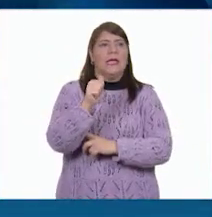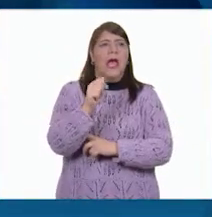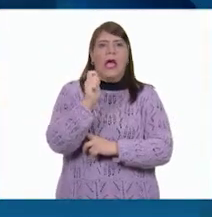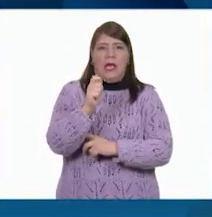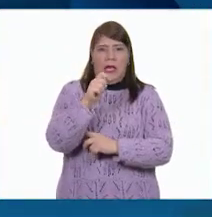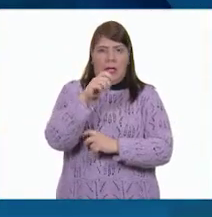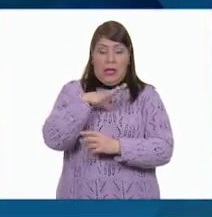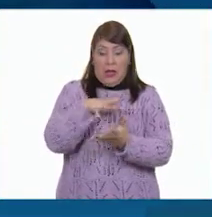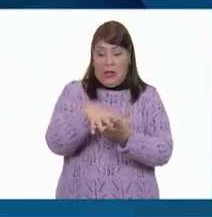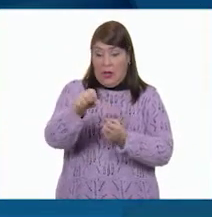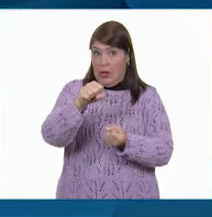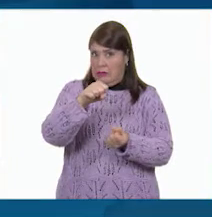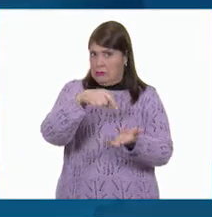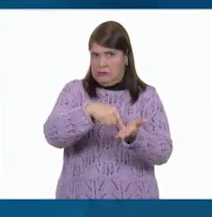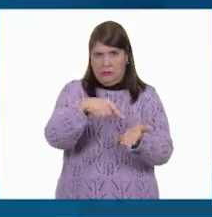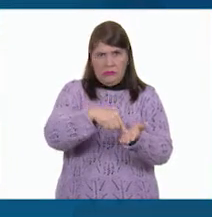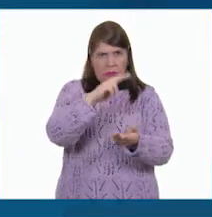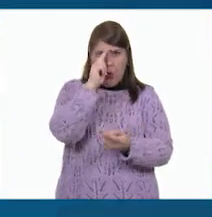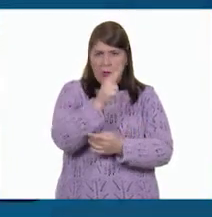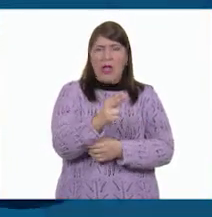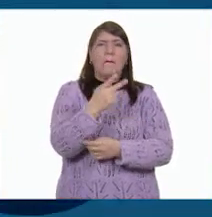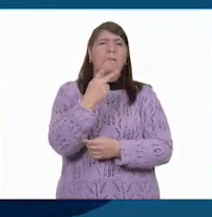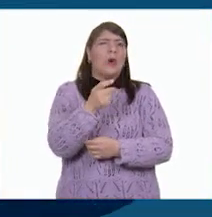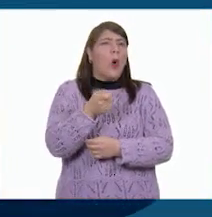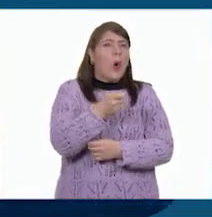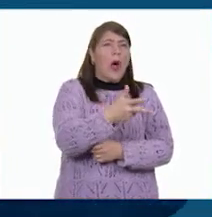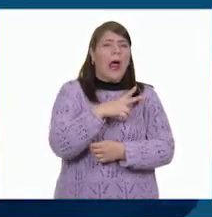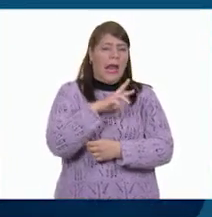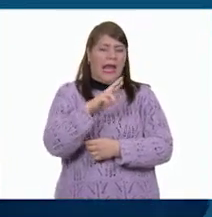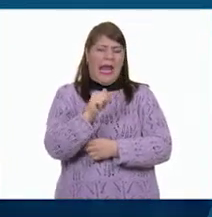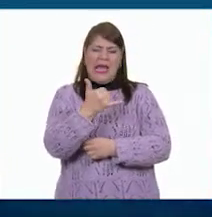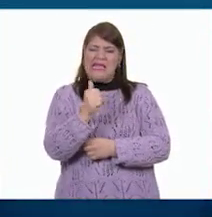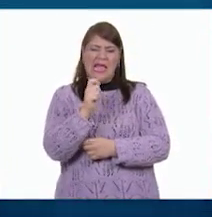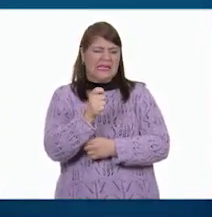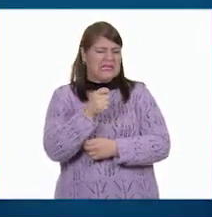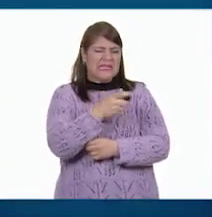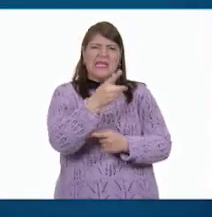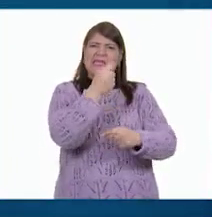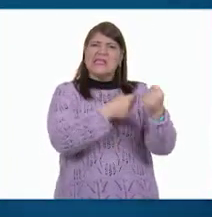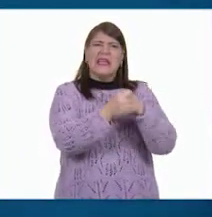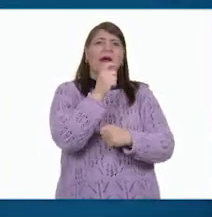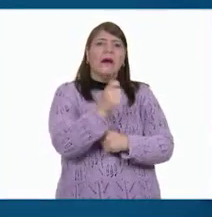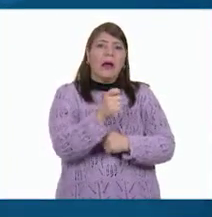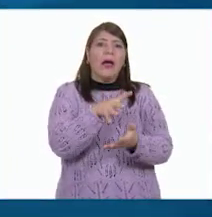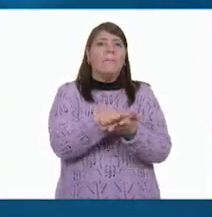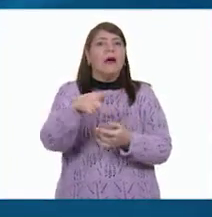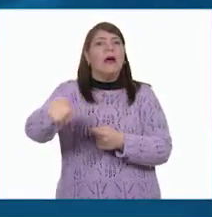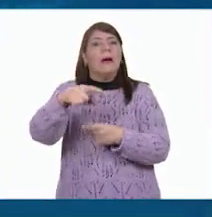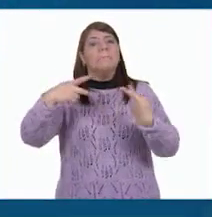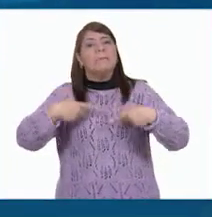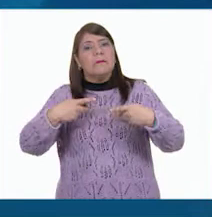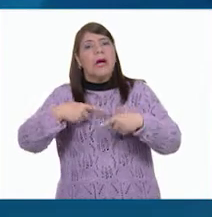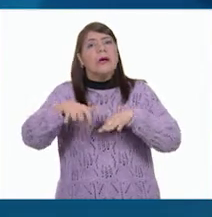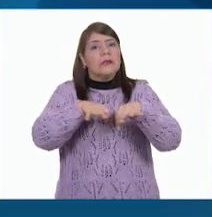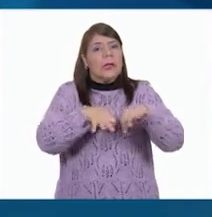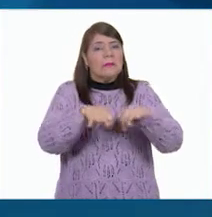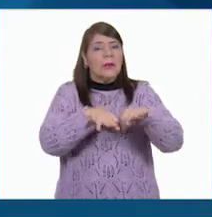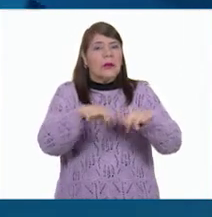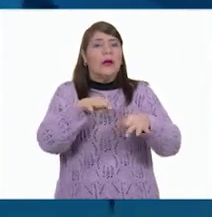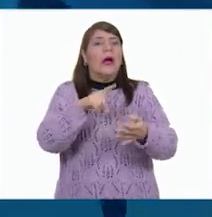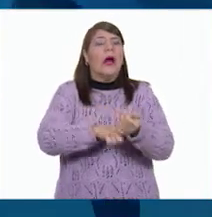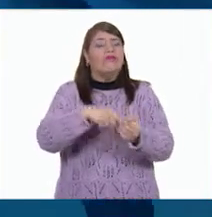Constitución estaban prohibidas. Se les decía así a las tiendas de raya porque la mayoría de los peones que trabajaban en las haciendas